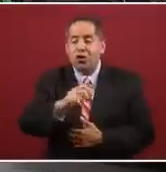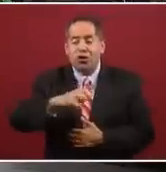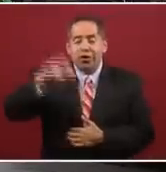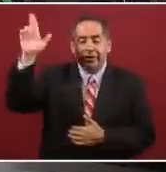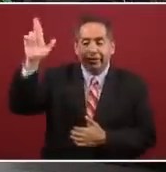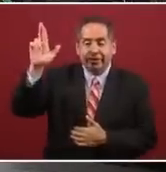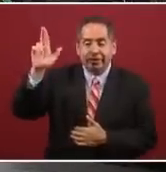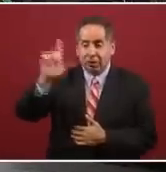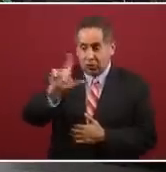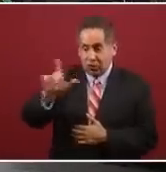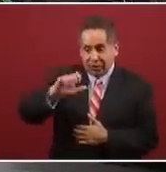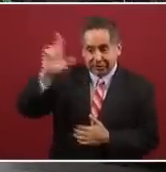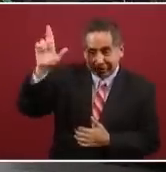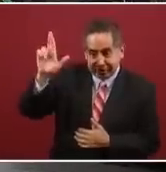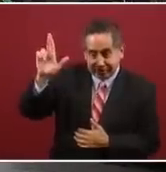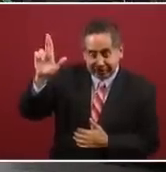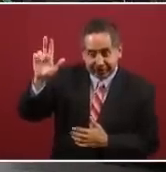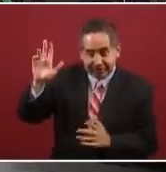lunes.